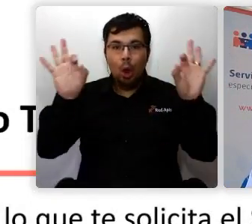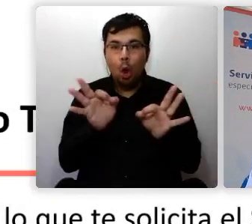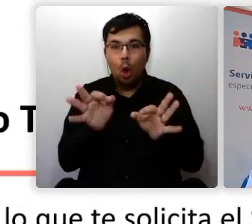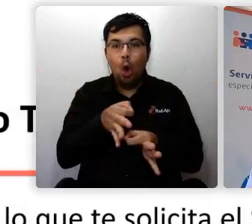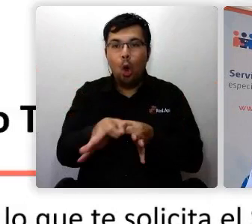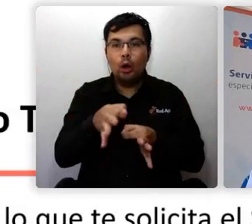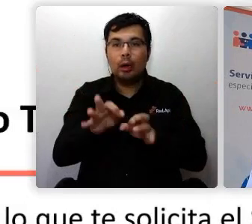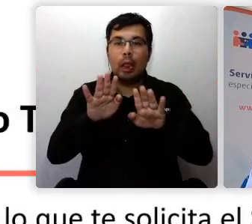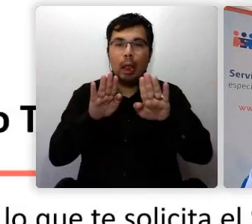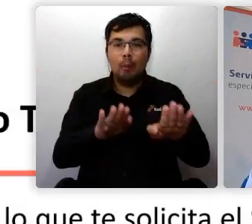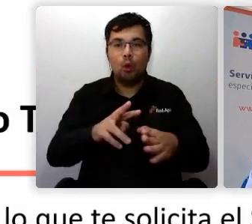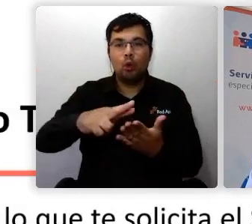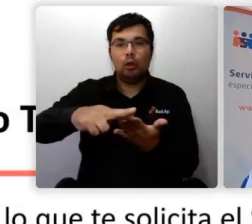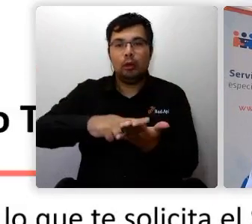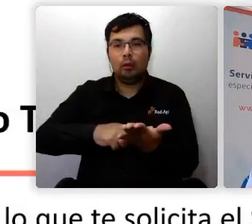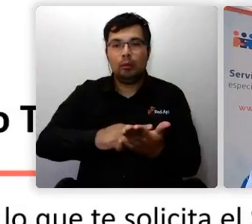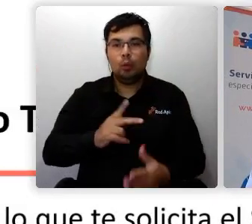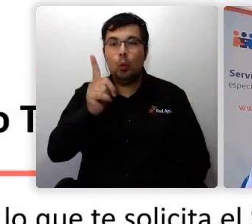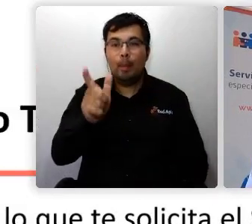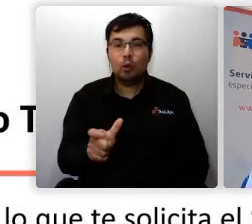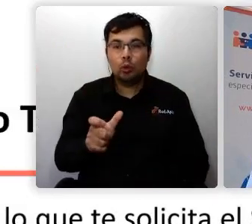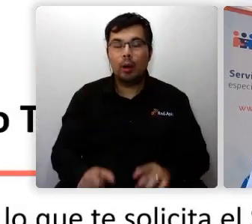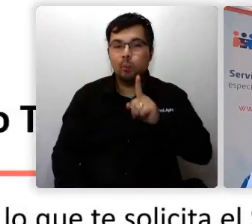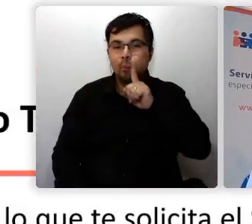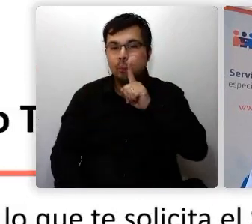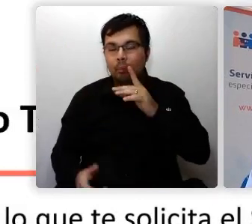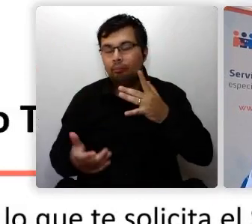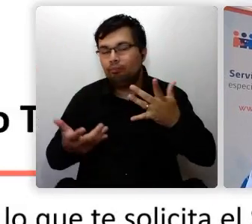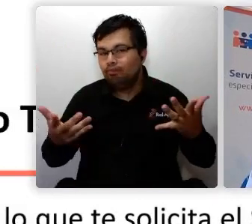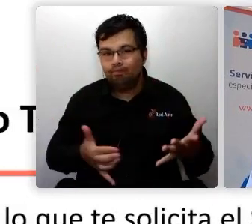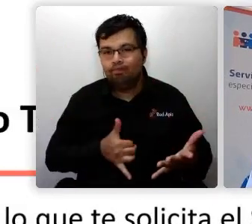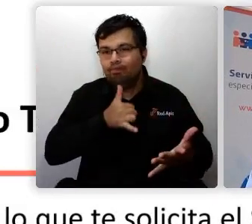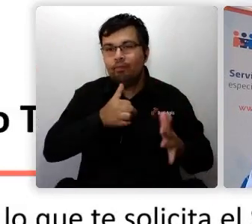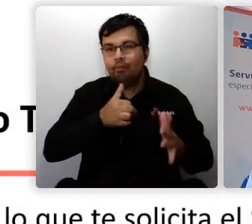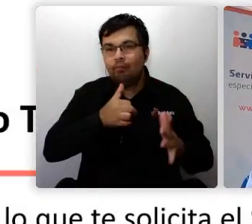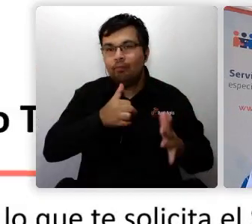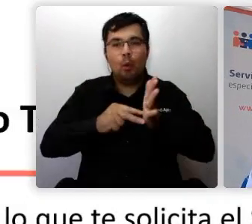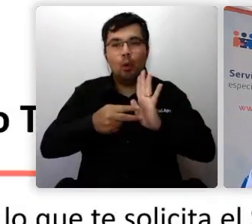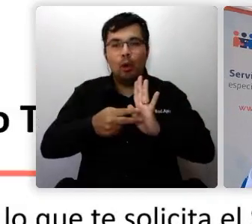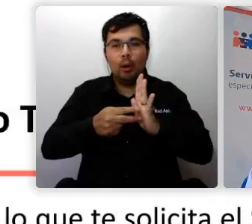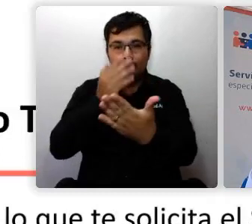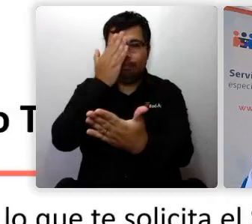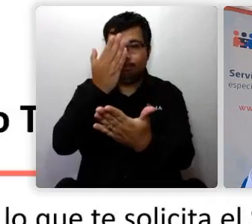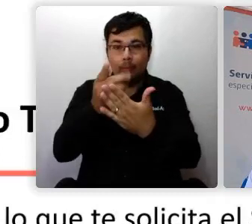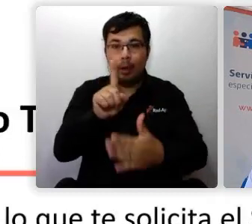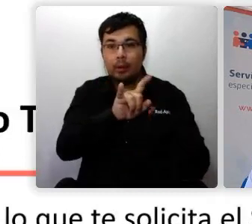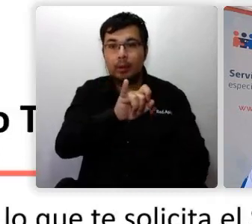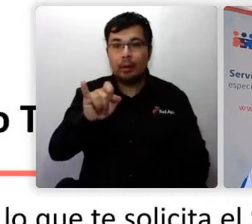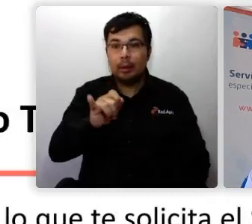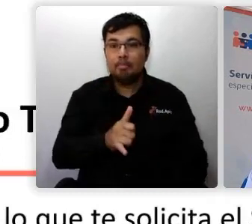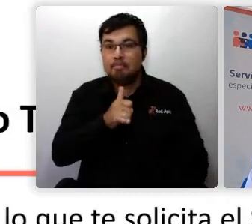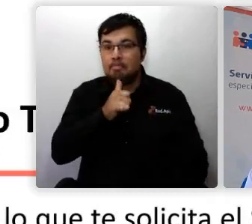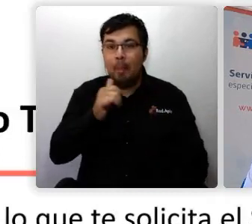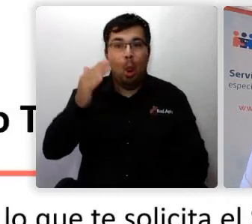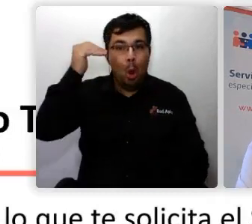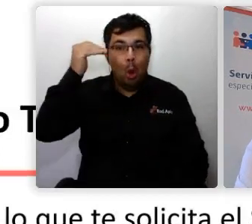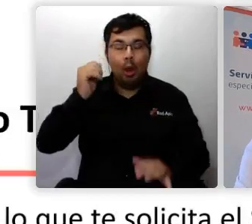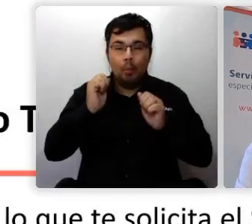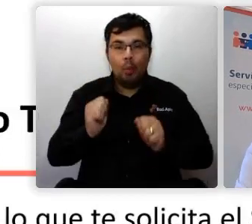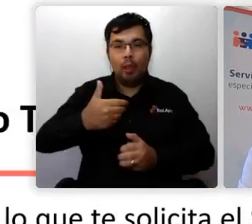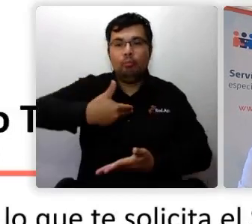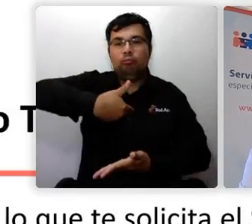básicamente una persona tiene un problema frente al impuesto interno y no sabe qué hacer, nos puede pedir ayuda